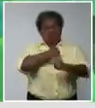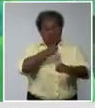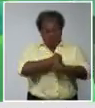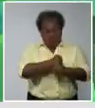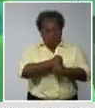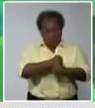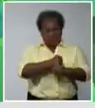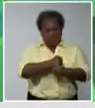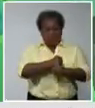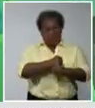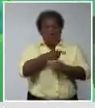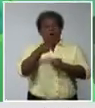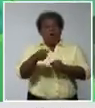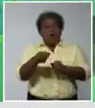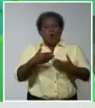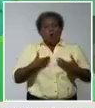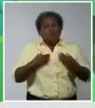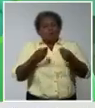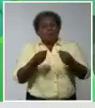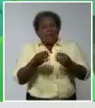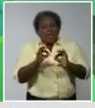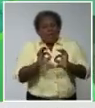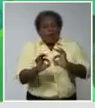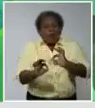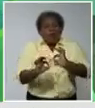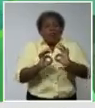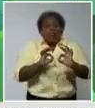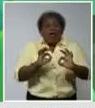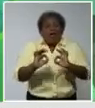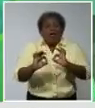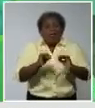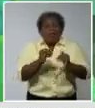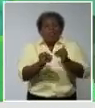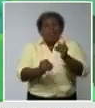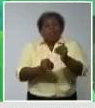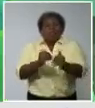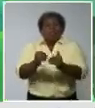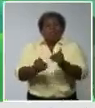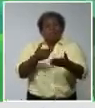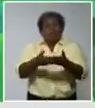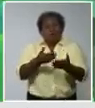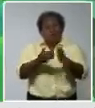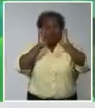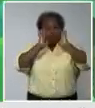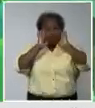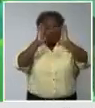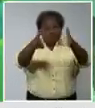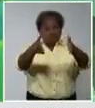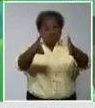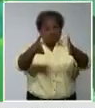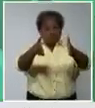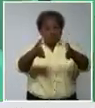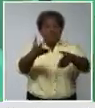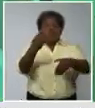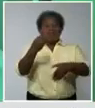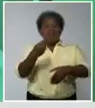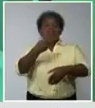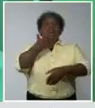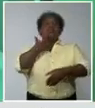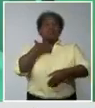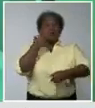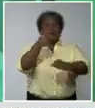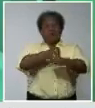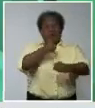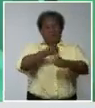mucha delicadeza a la hora de procesar nuestras muestras, con concentración y sobre todo con mucho deseo de hacer. En